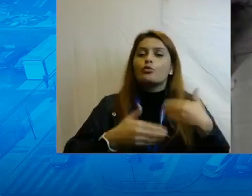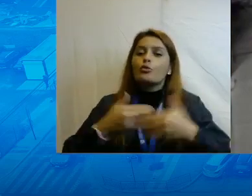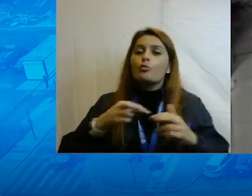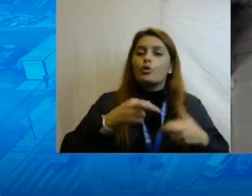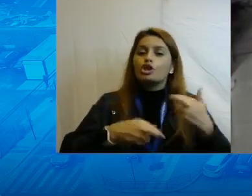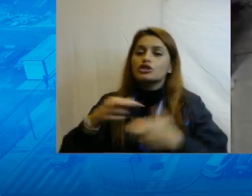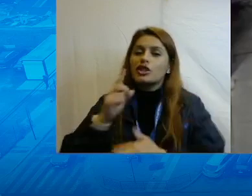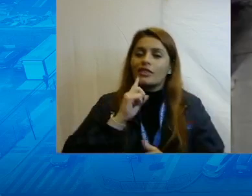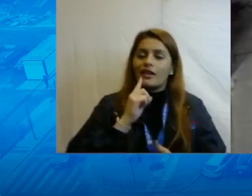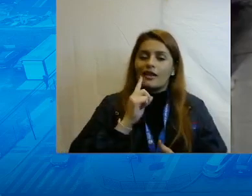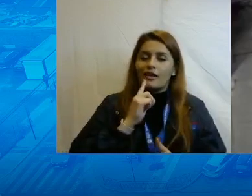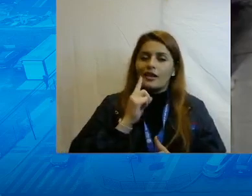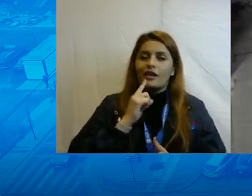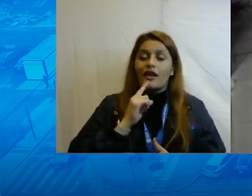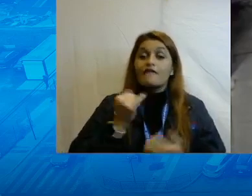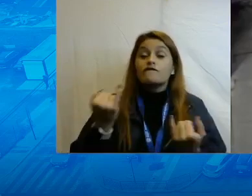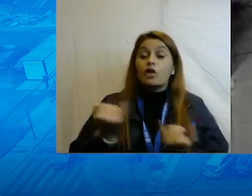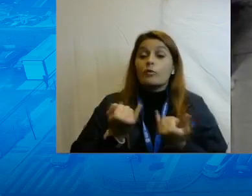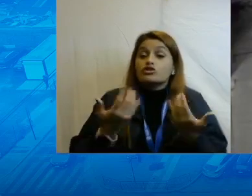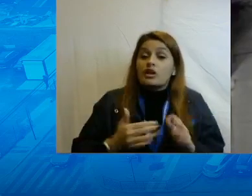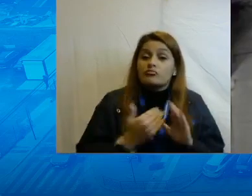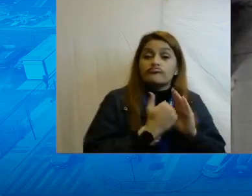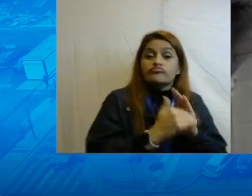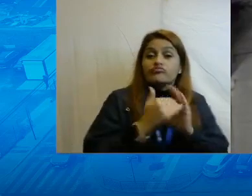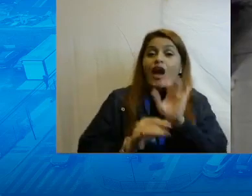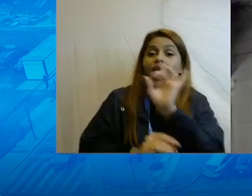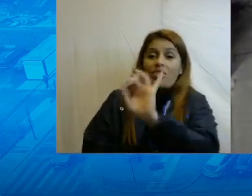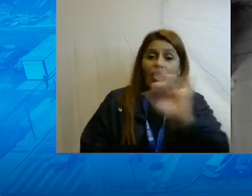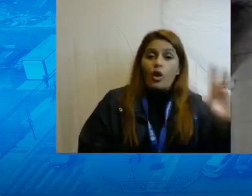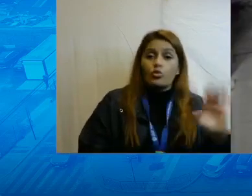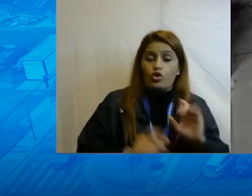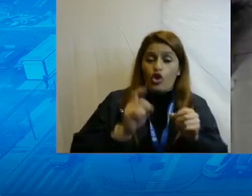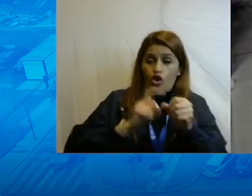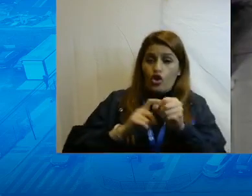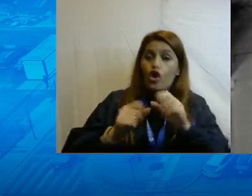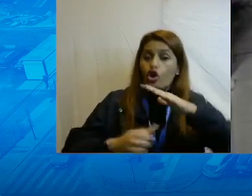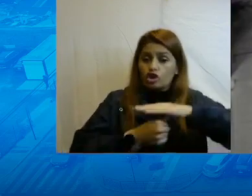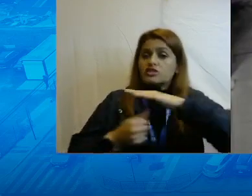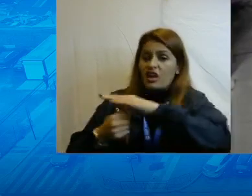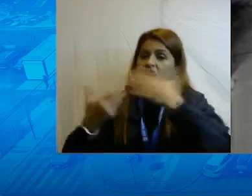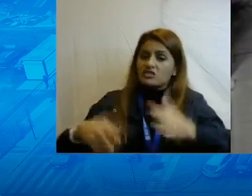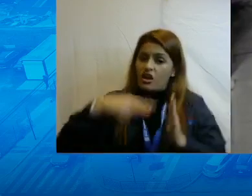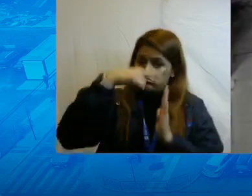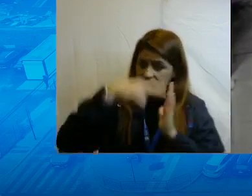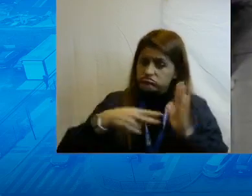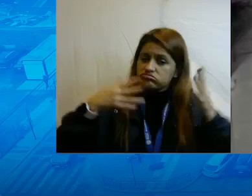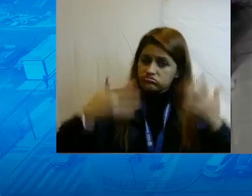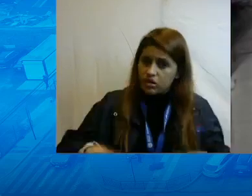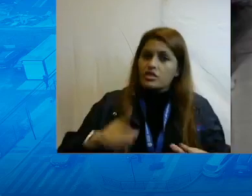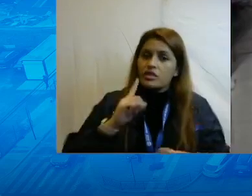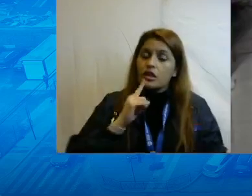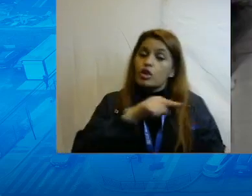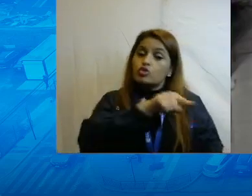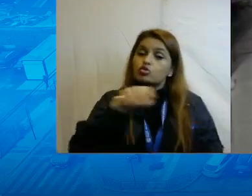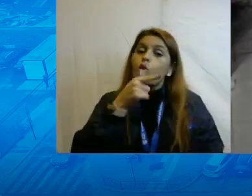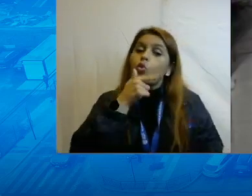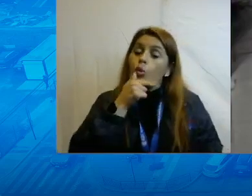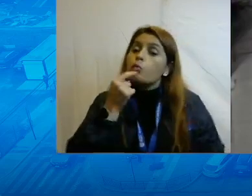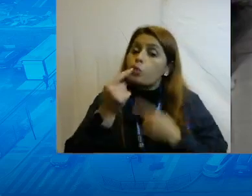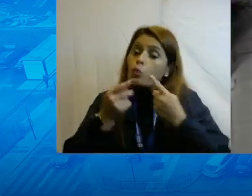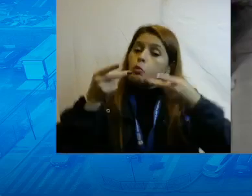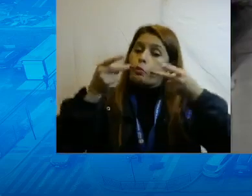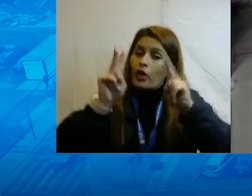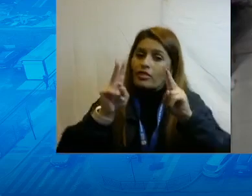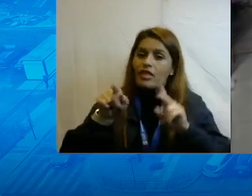tener. La información fue enviada a cada uno de los concejales para que pudieran tener sus observaciones también con respecto a lo que